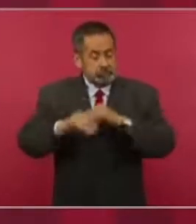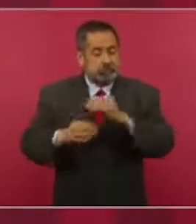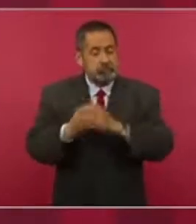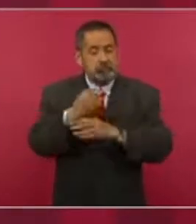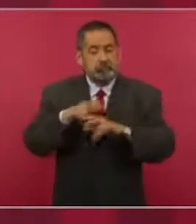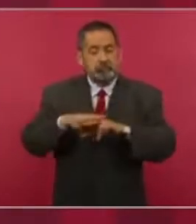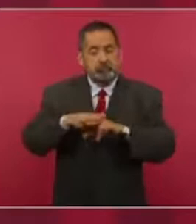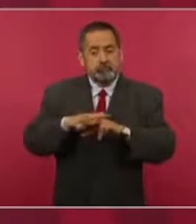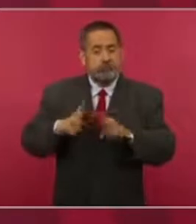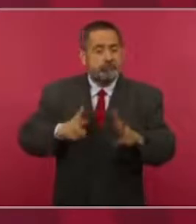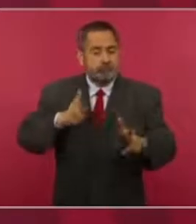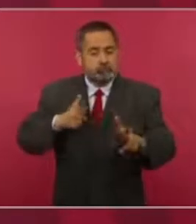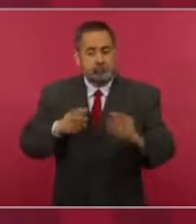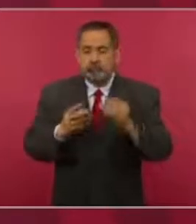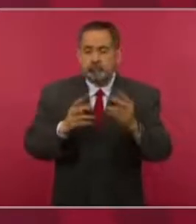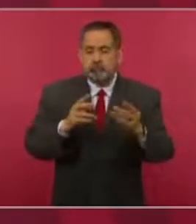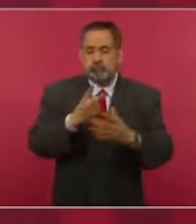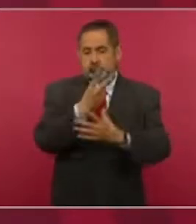Es una.